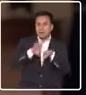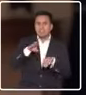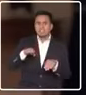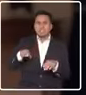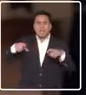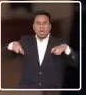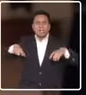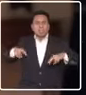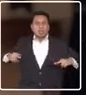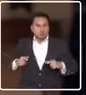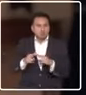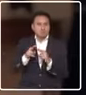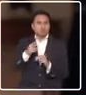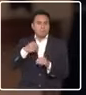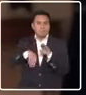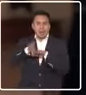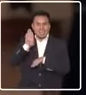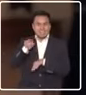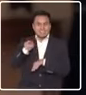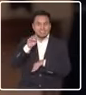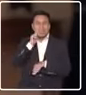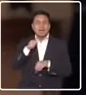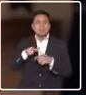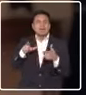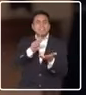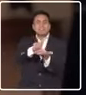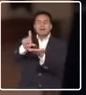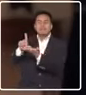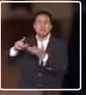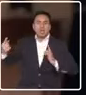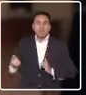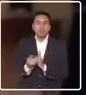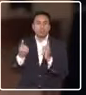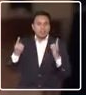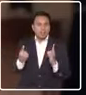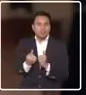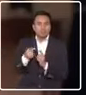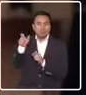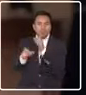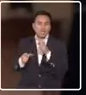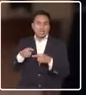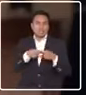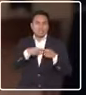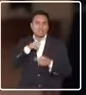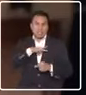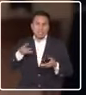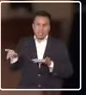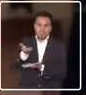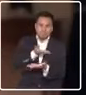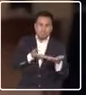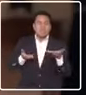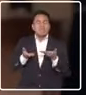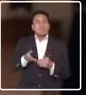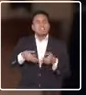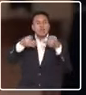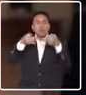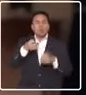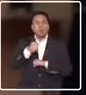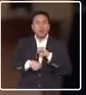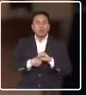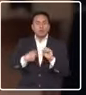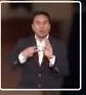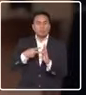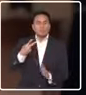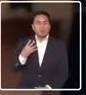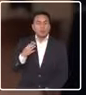canchas de fútbol en el fondo más espacios donde encontrarnos como sociedad chilena Estoy seguro que durante el